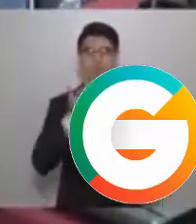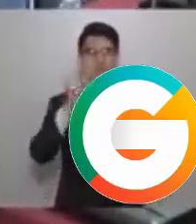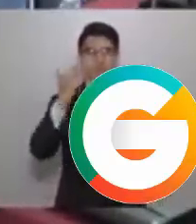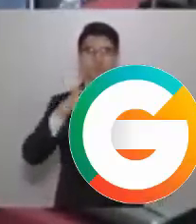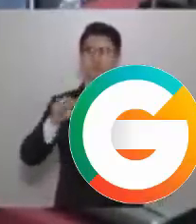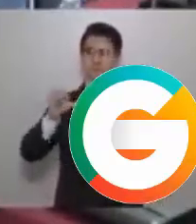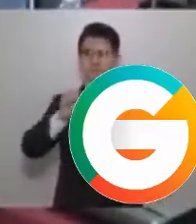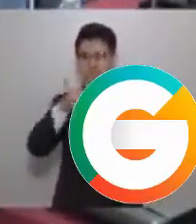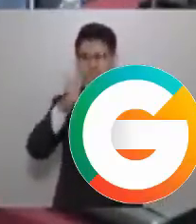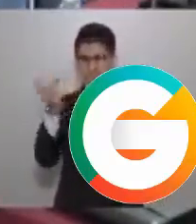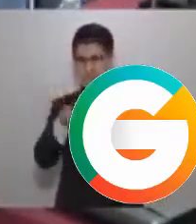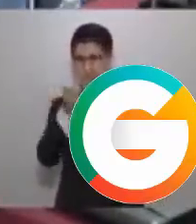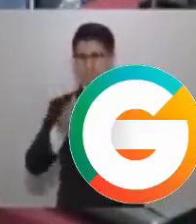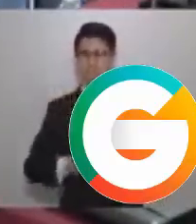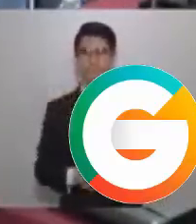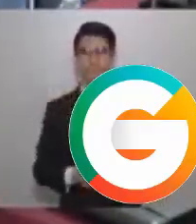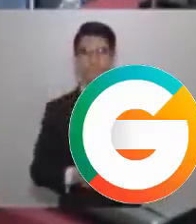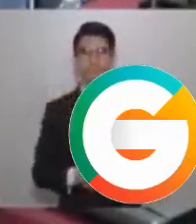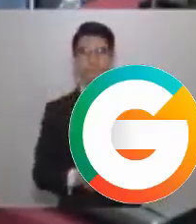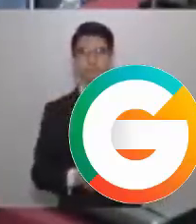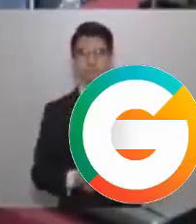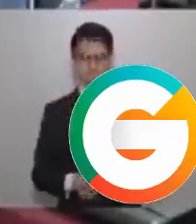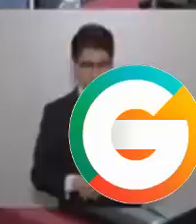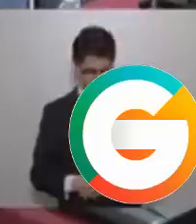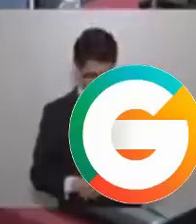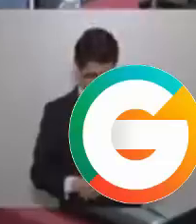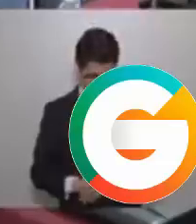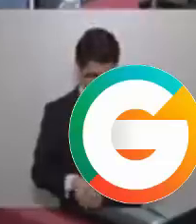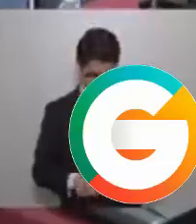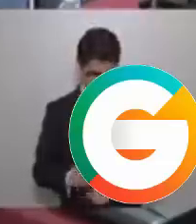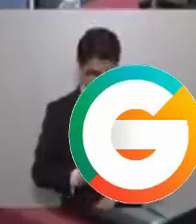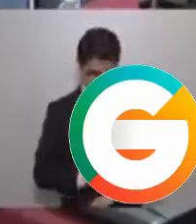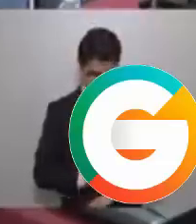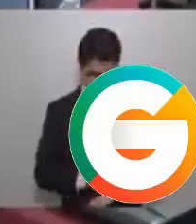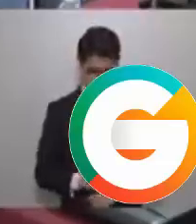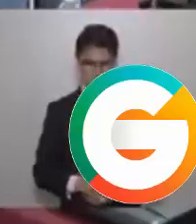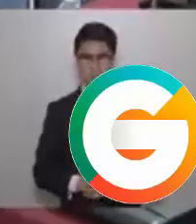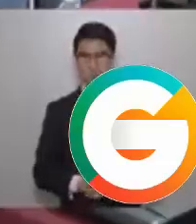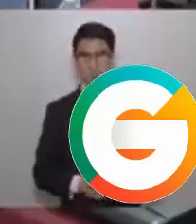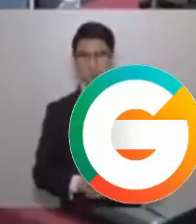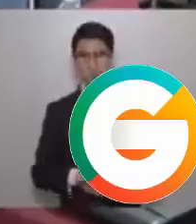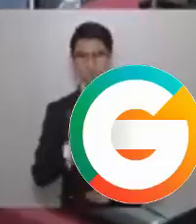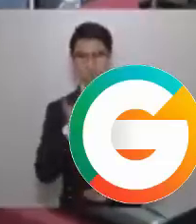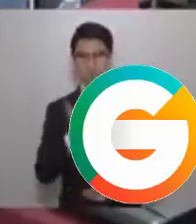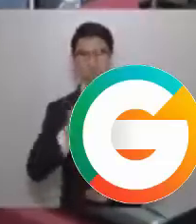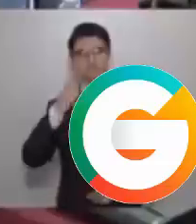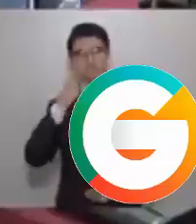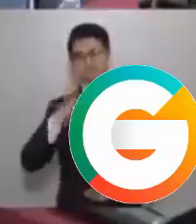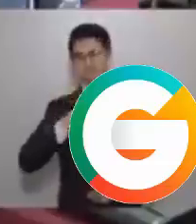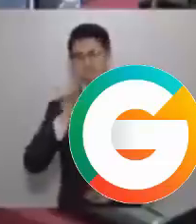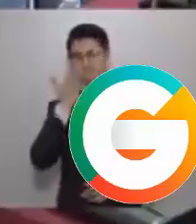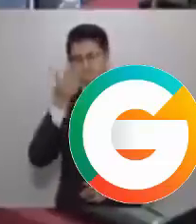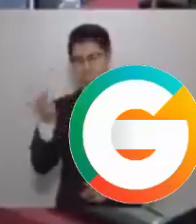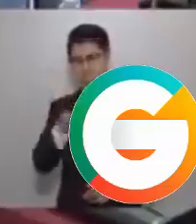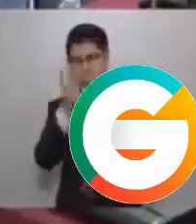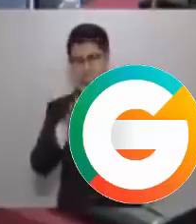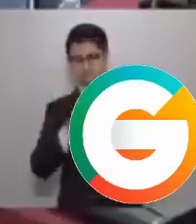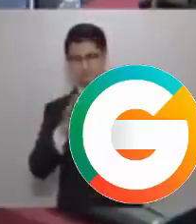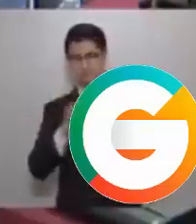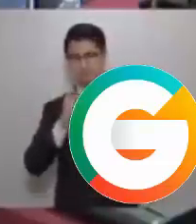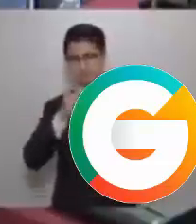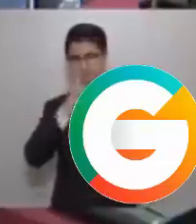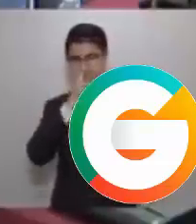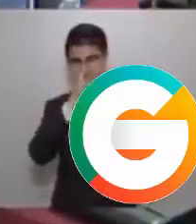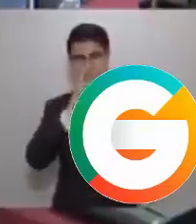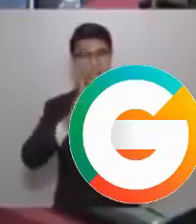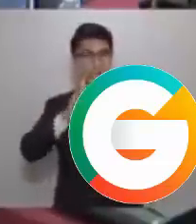quiero yo preguntar si ya se estableció comunicación con el alcalde de Ensenada, Armando Ayala, tras el incidente, y si se sabe